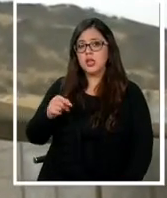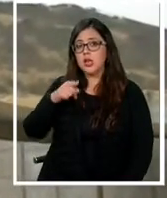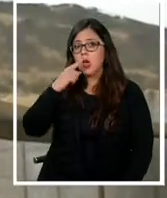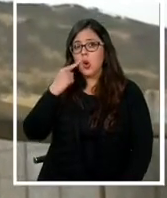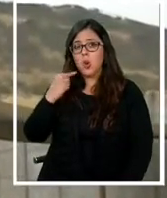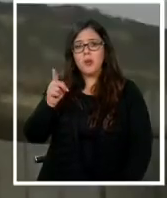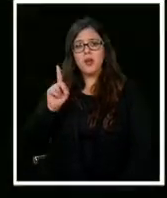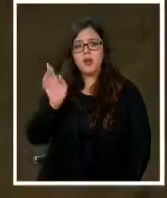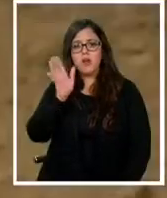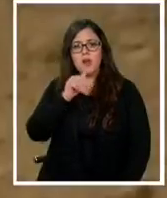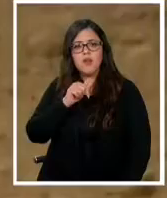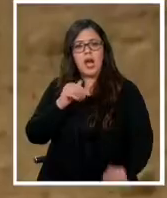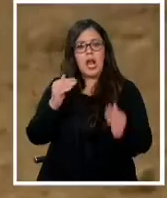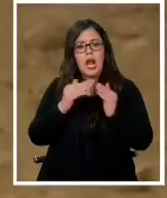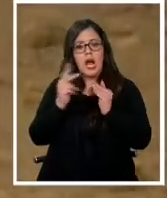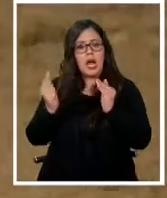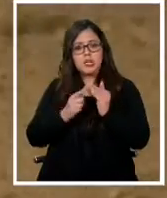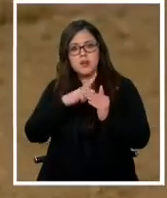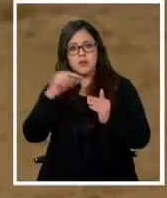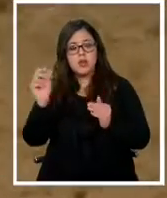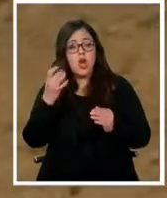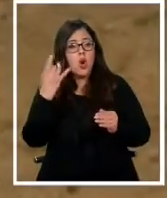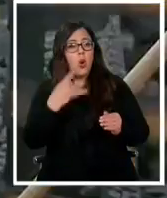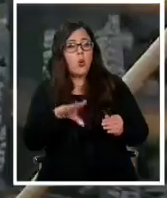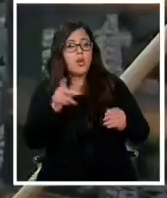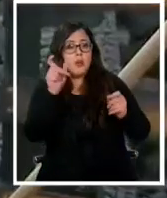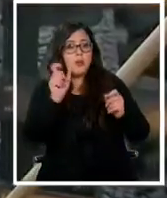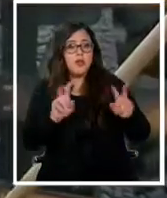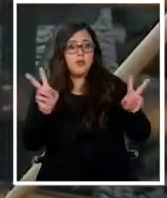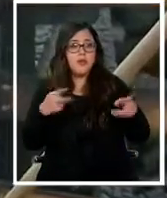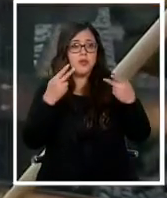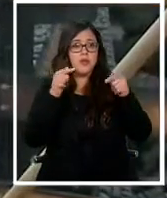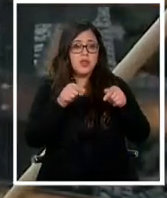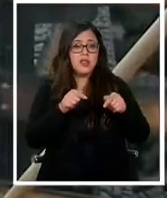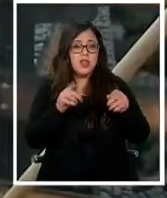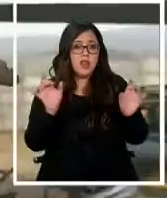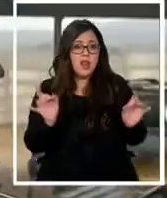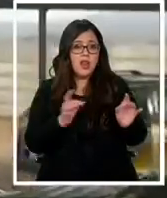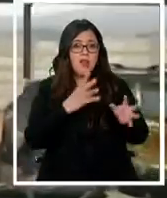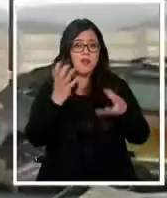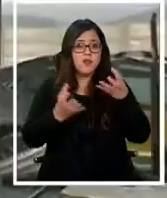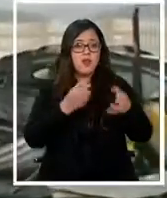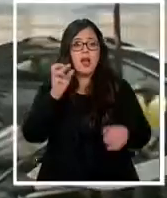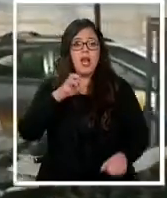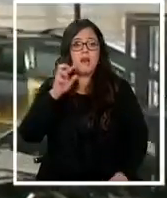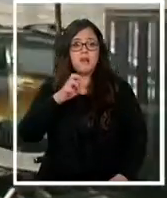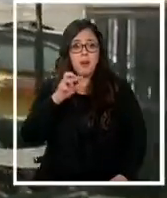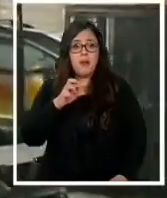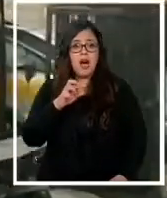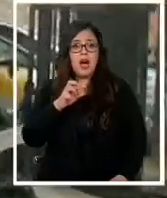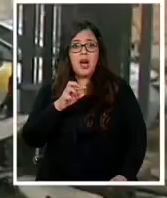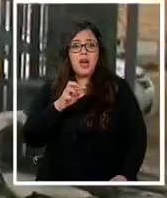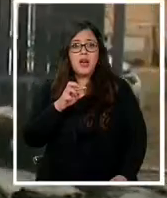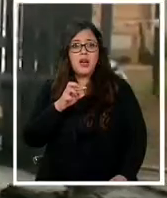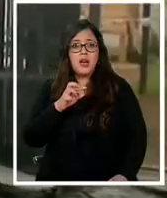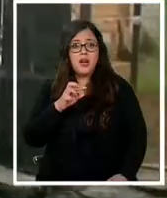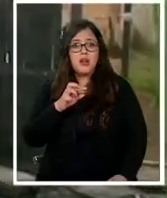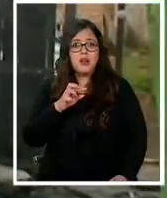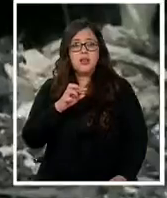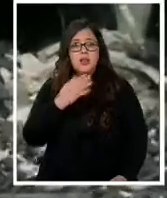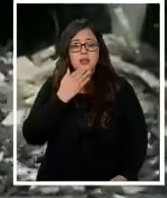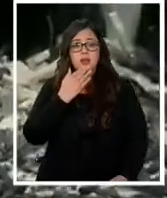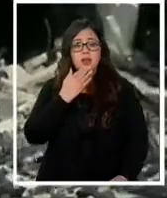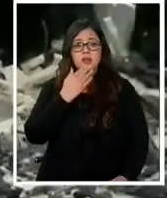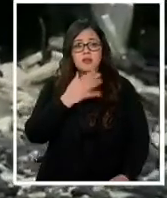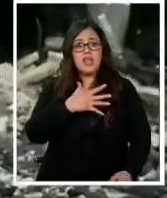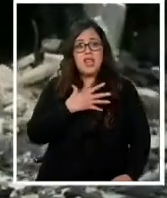en el lugar, aparentemente. El único sobreviviente de este grave siniestro es el padre de quien estaba por nacer y de la hija